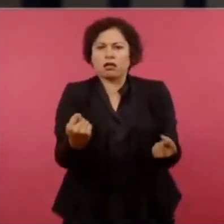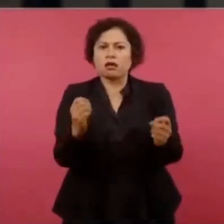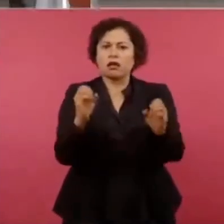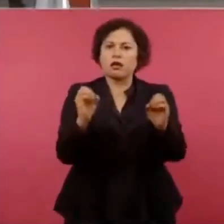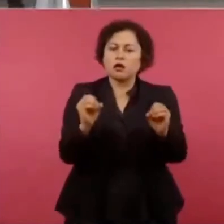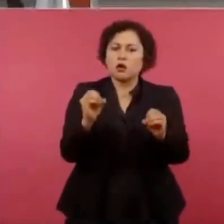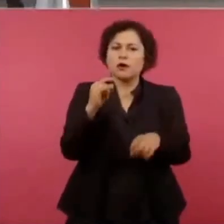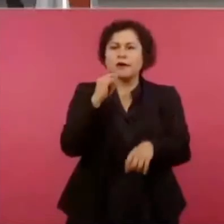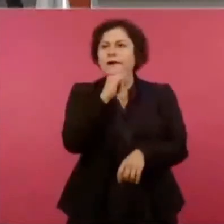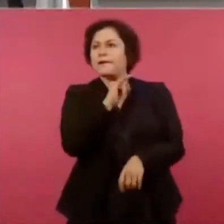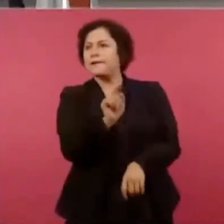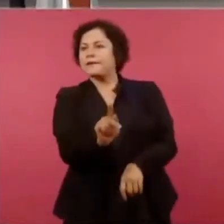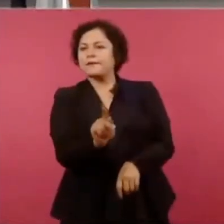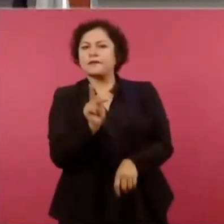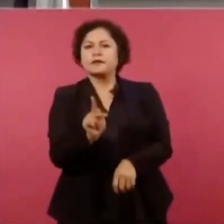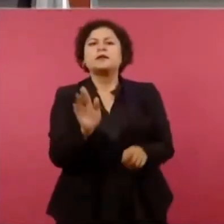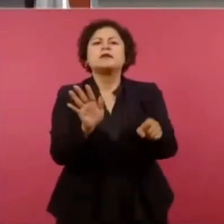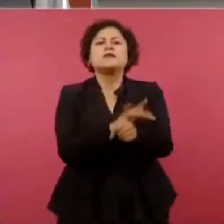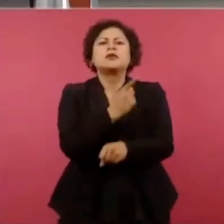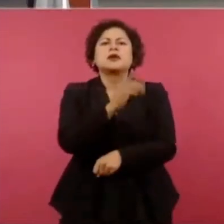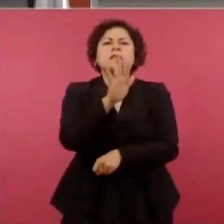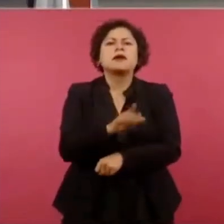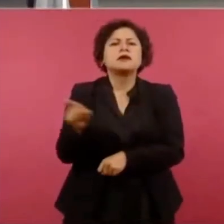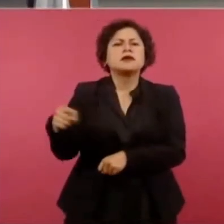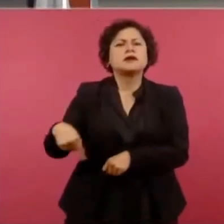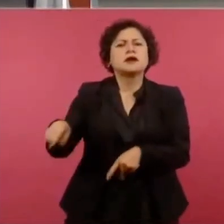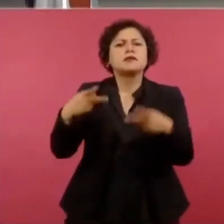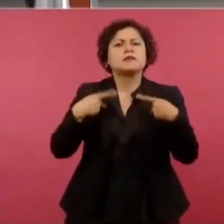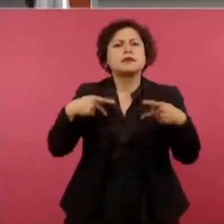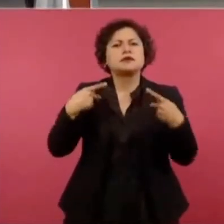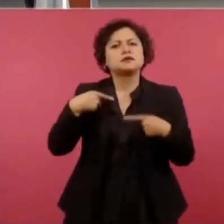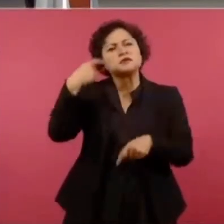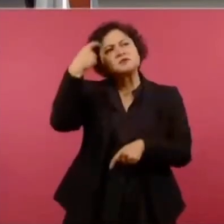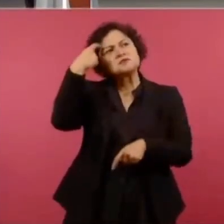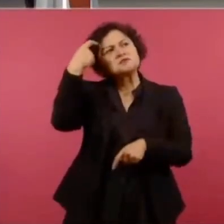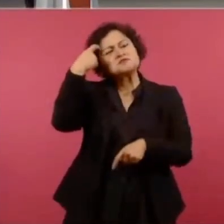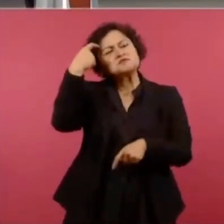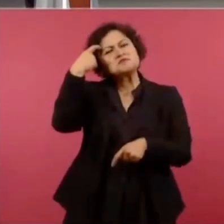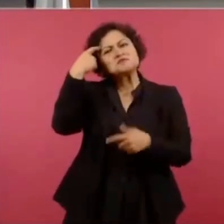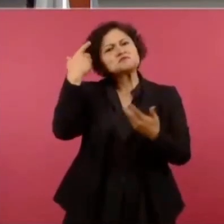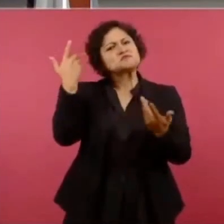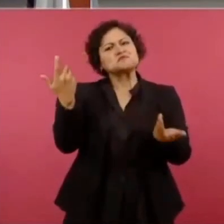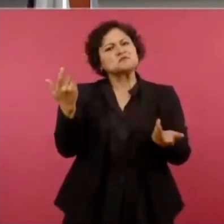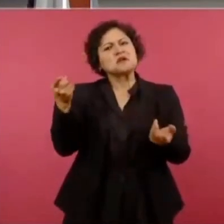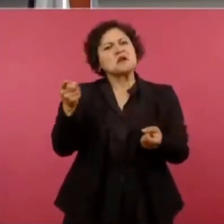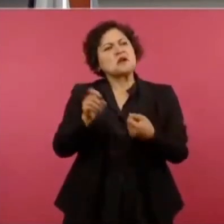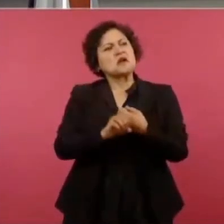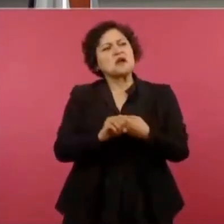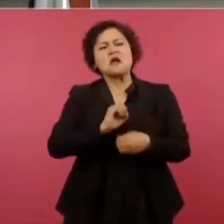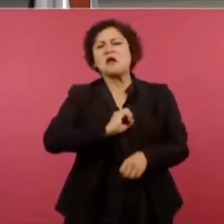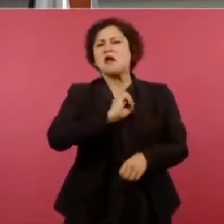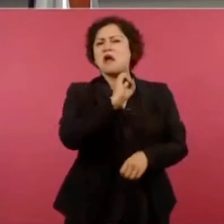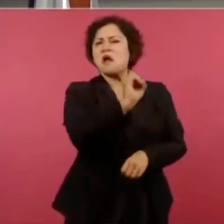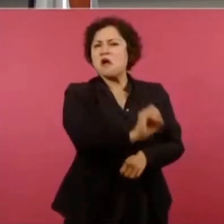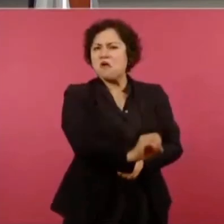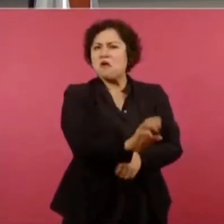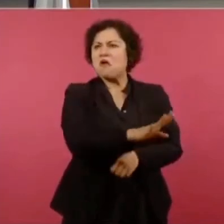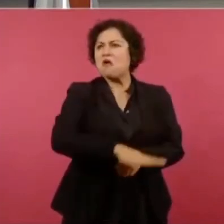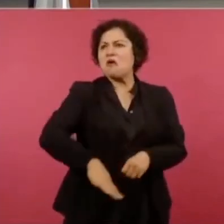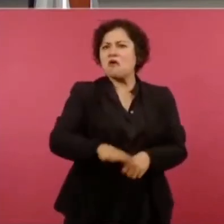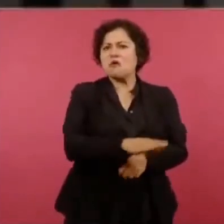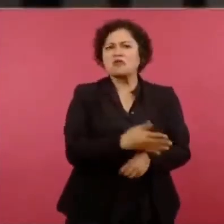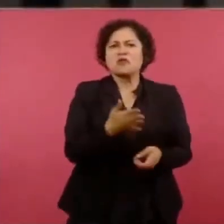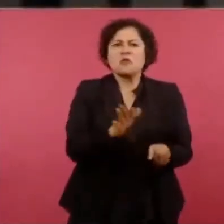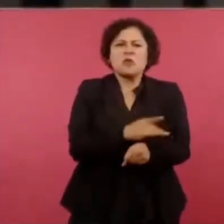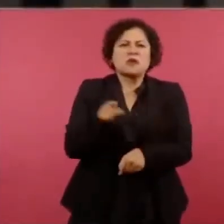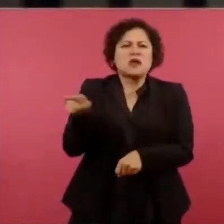pareciera que les domina su pensamiento el racismo y el clasismo y la prepotencia de creer que ellos